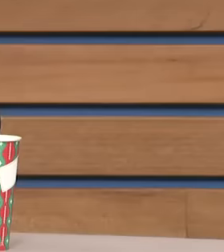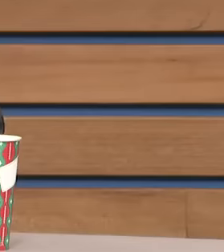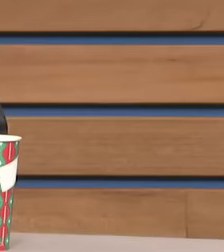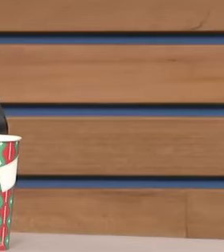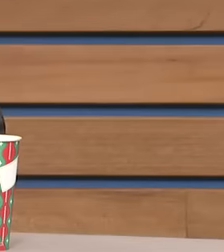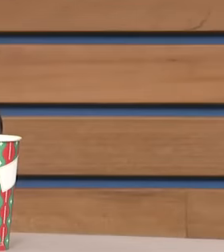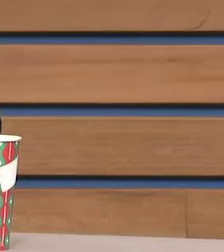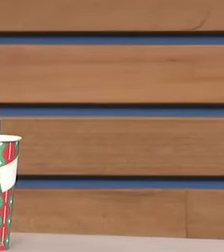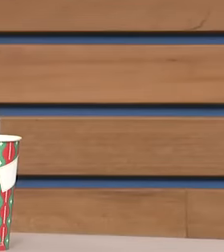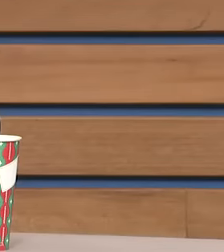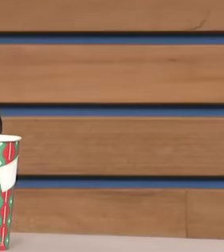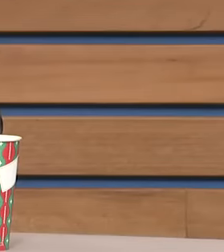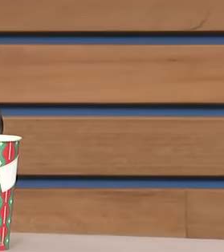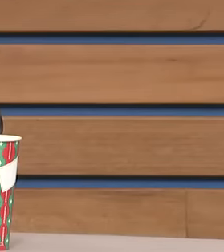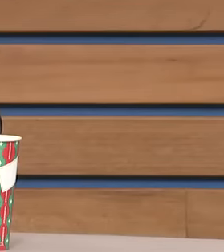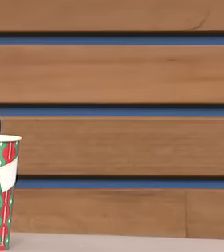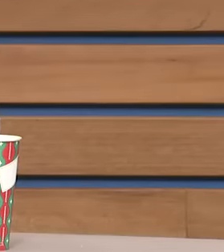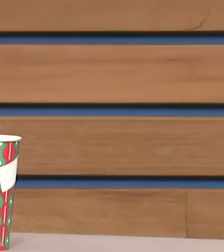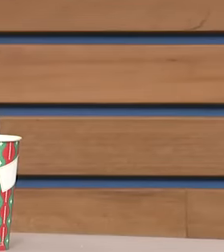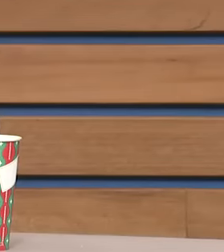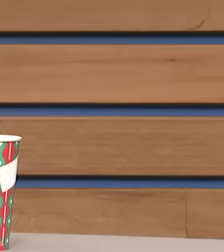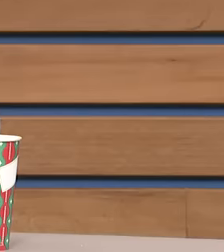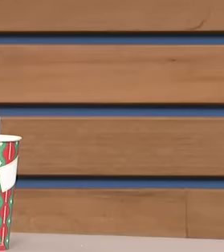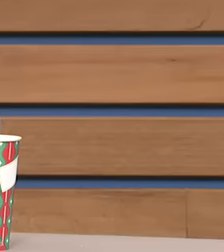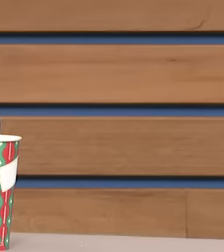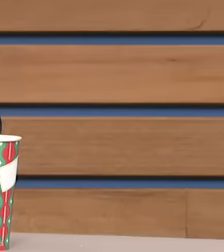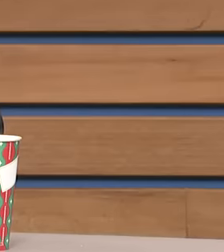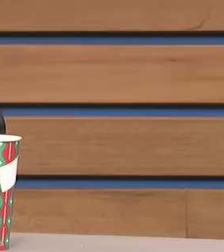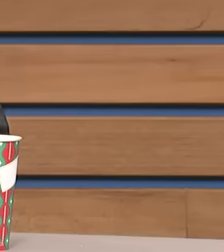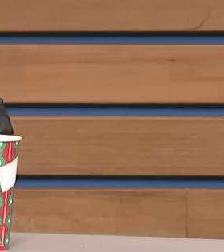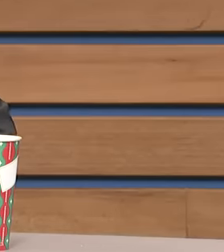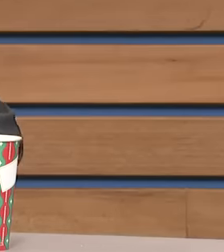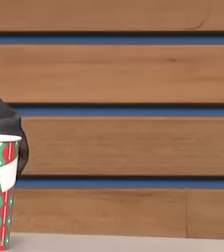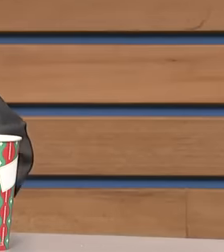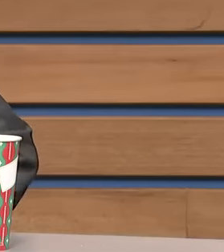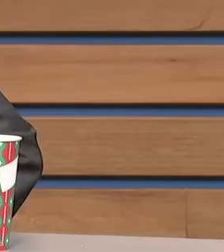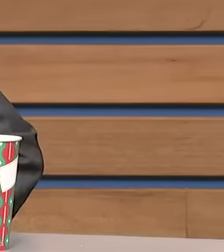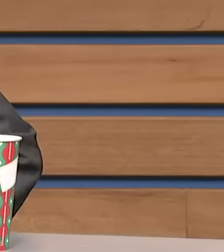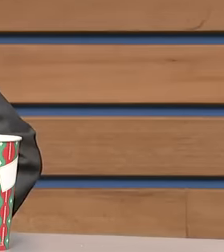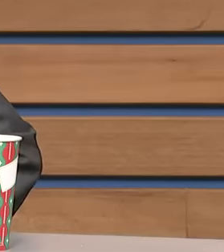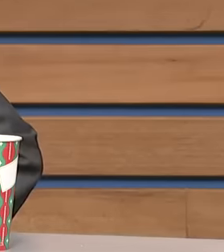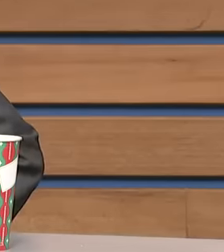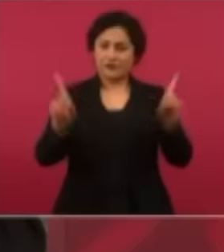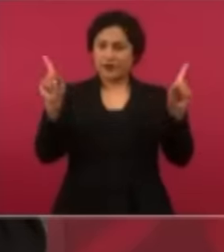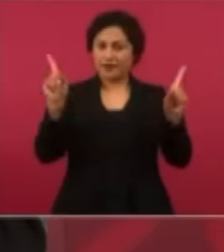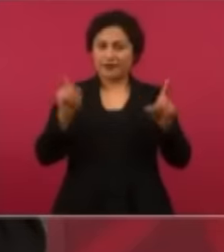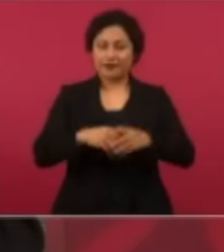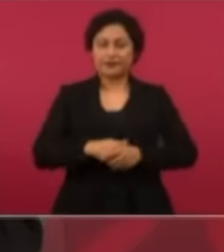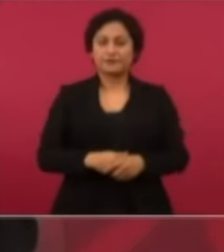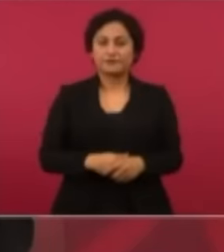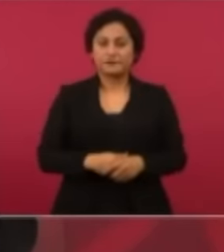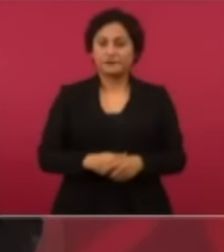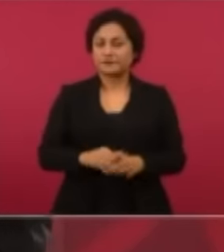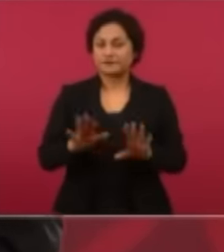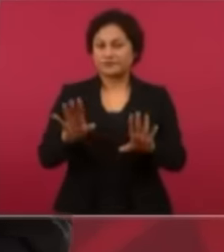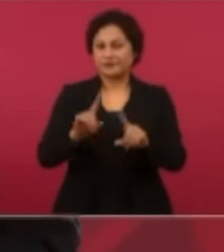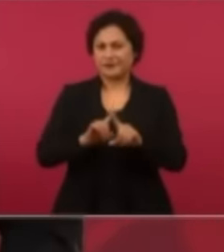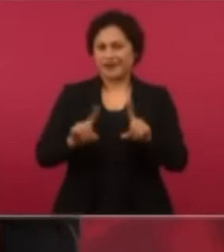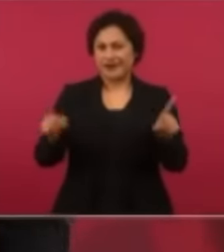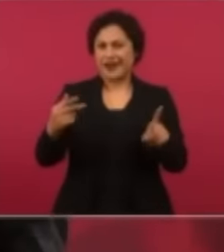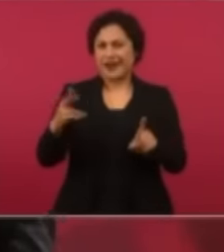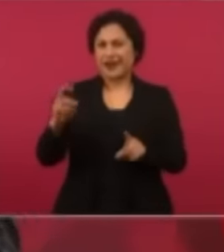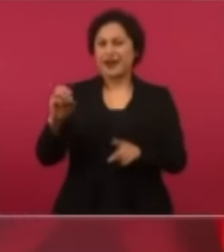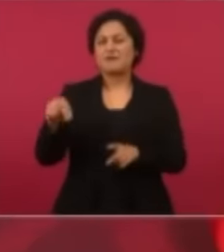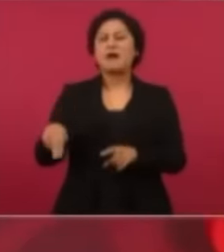Escuchar lo que dijo ayer Sobre Germán Martínez el presidente López Obrador no alcanza Germán